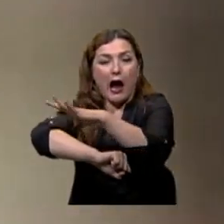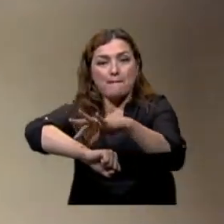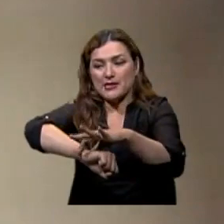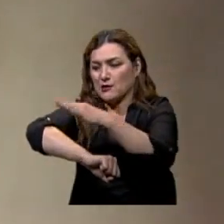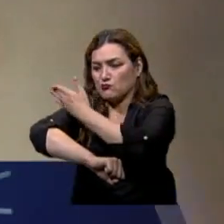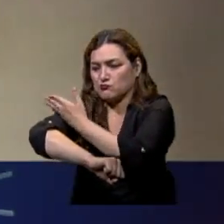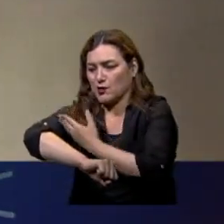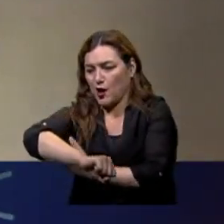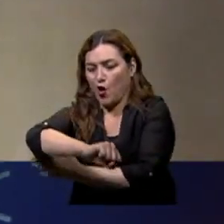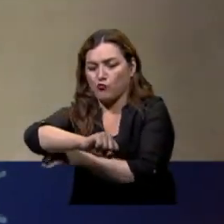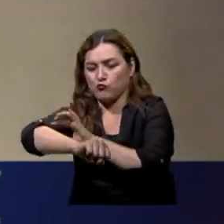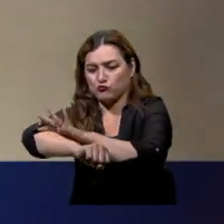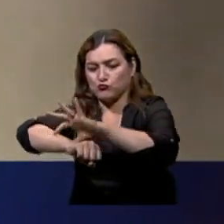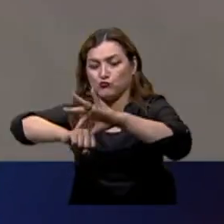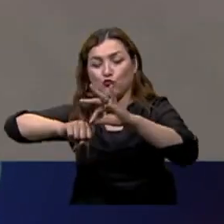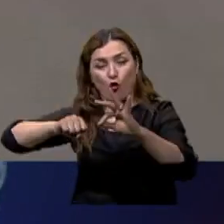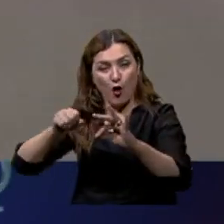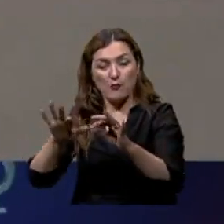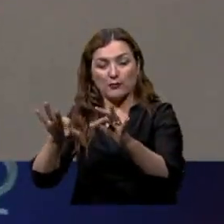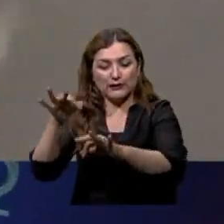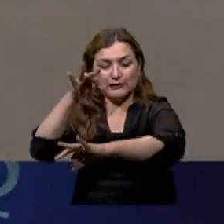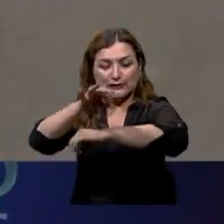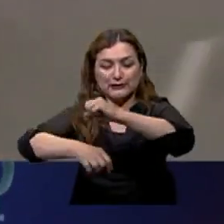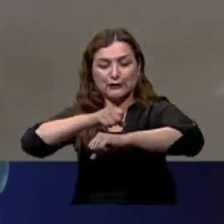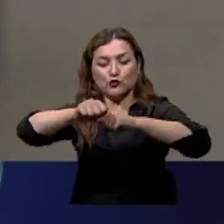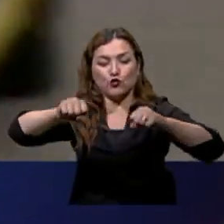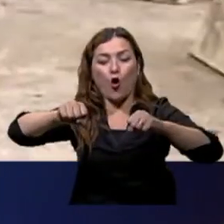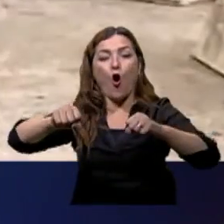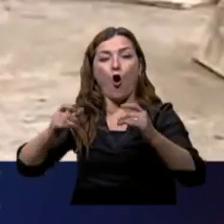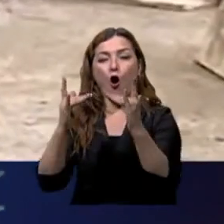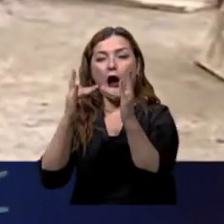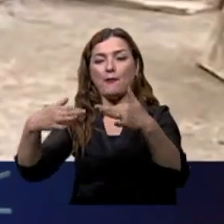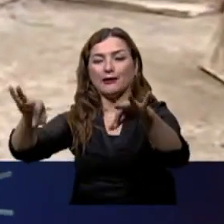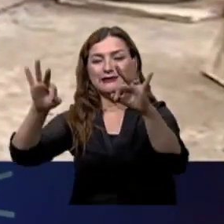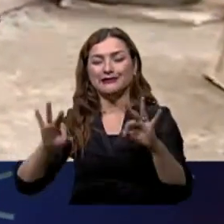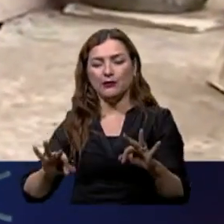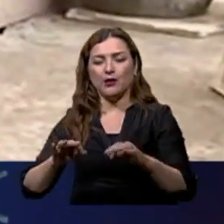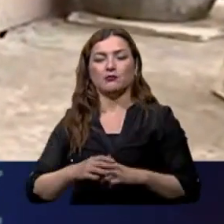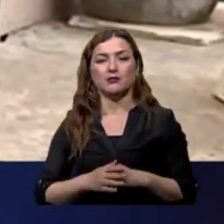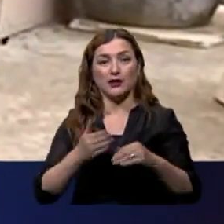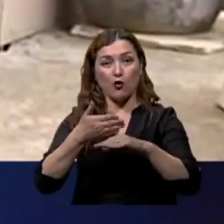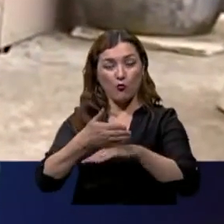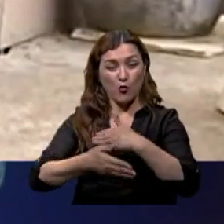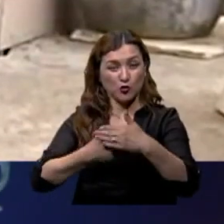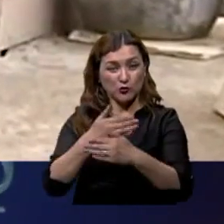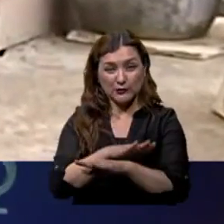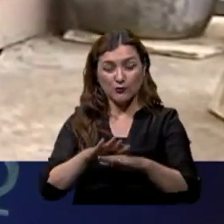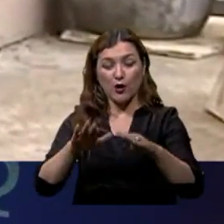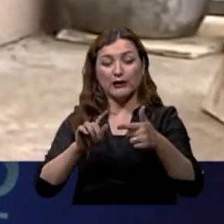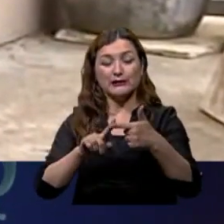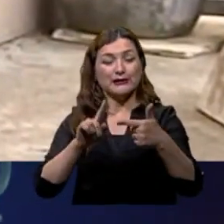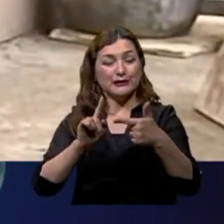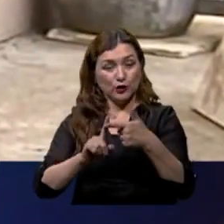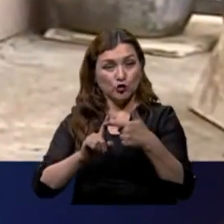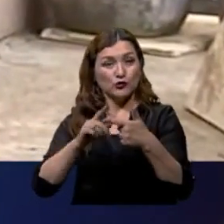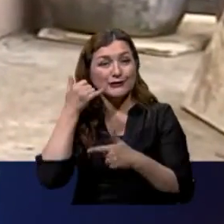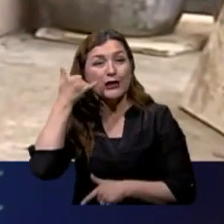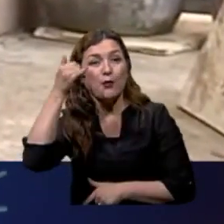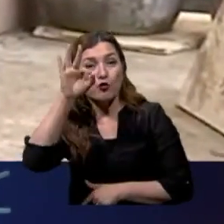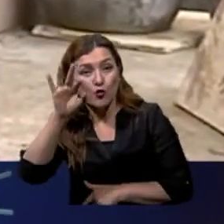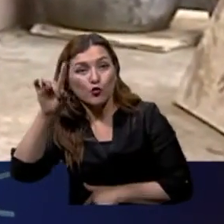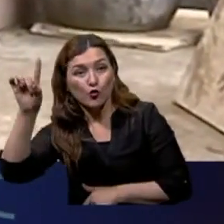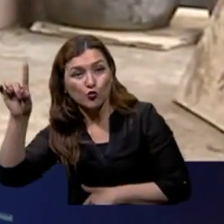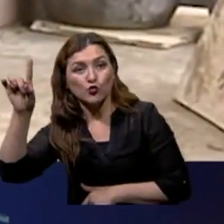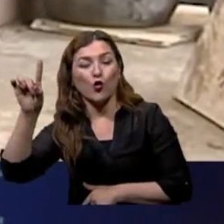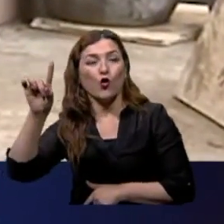sábana. Cuando termines el procedimiento, llama al 911. Segundo, Toma la parte amputada y envuélvelo en una gasa o